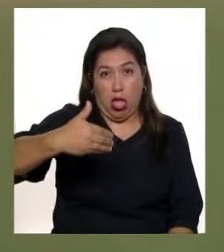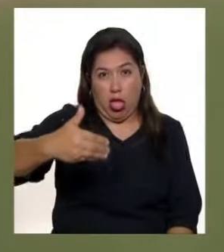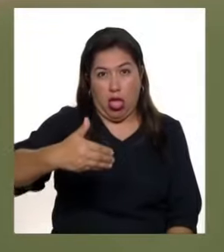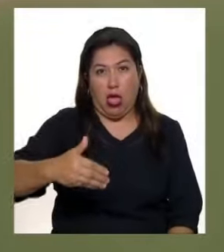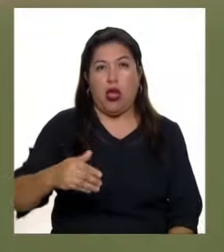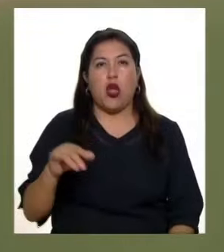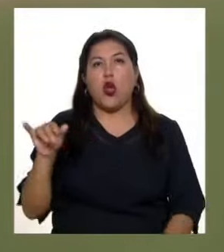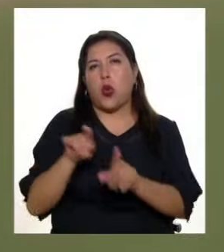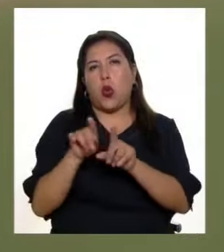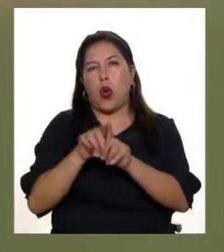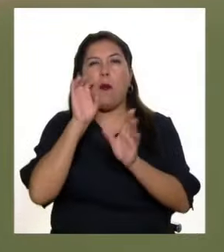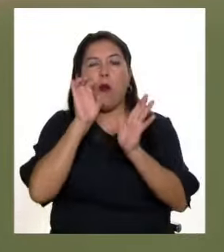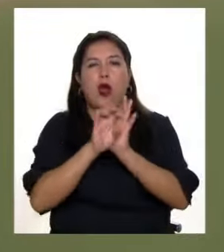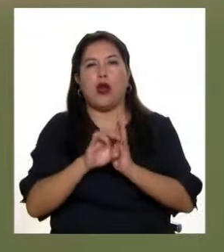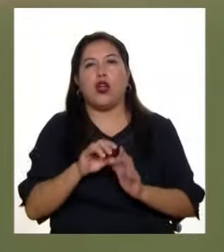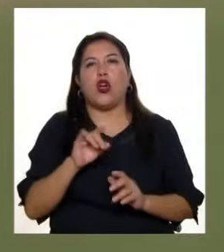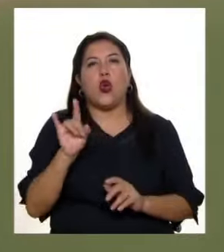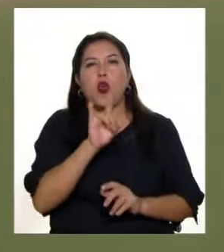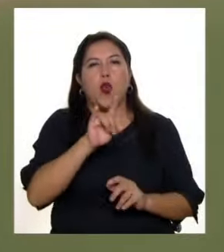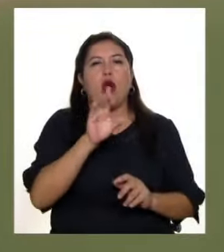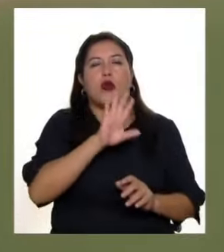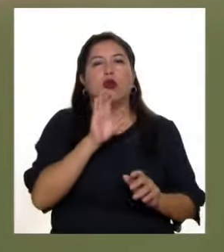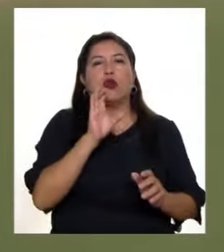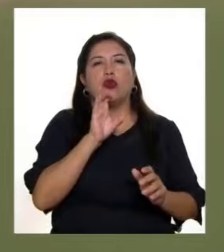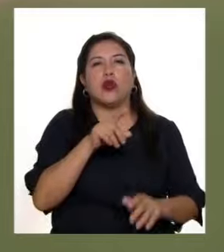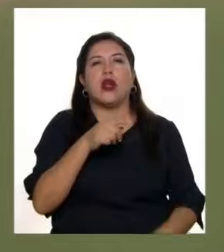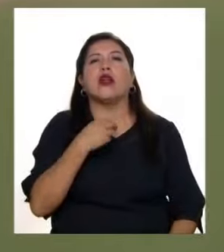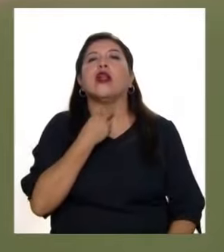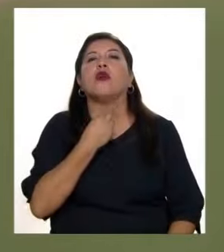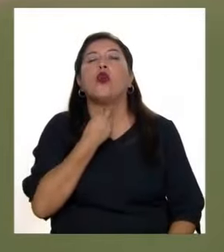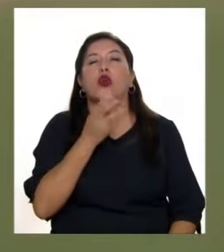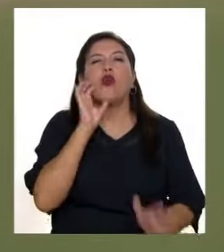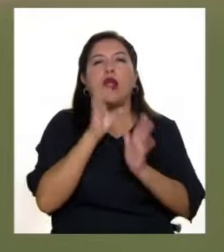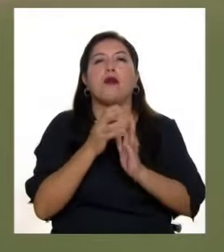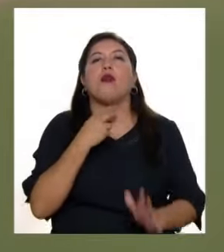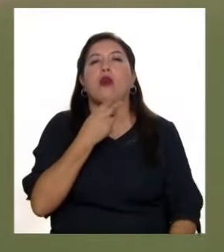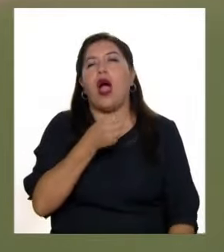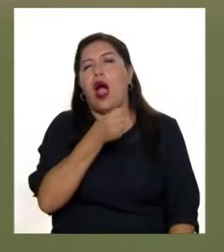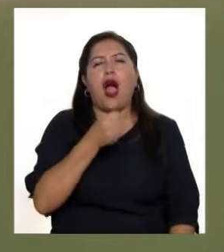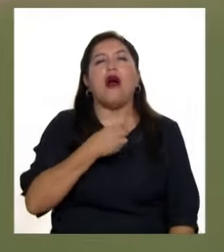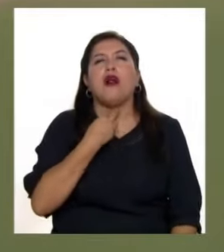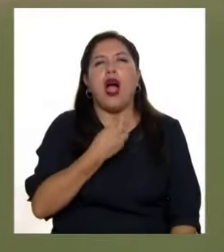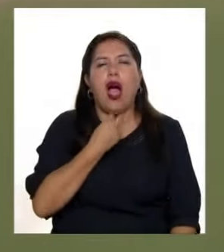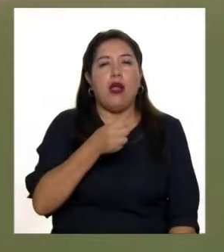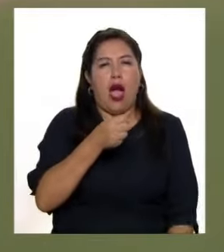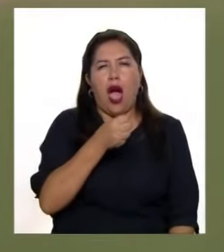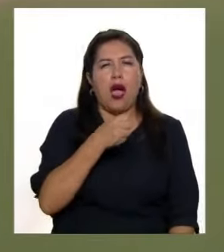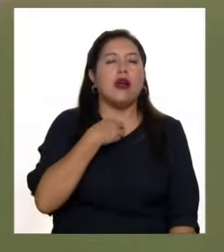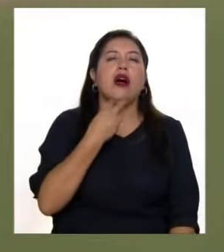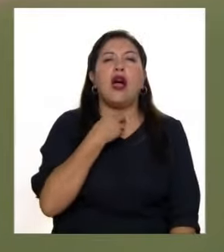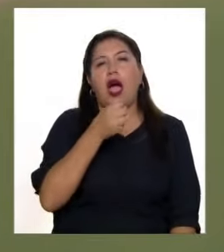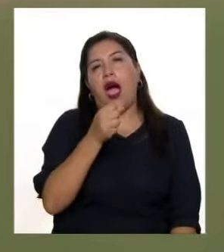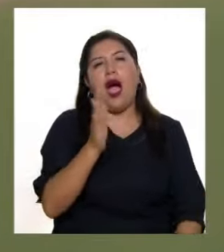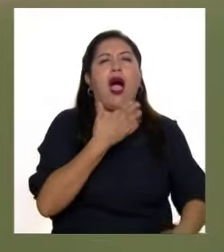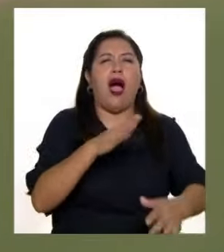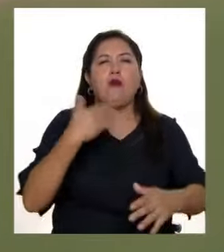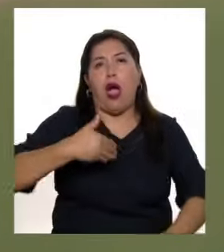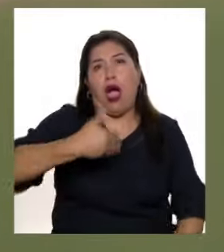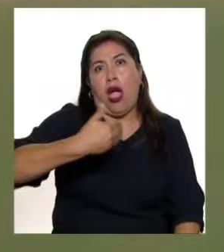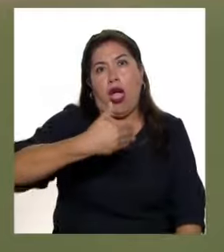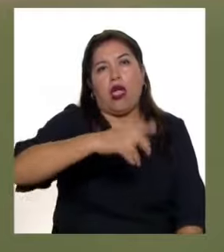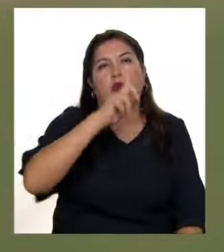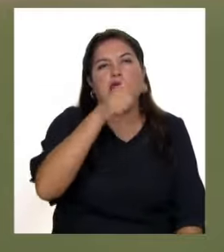cualquier órgano, ¿no? Si uno utiliza, por ejemplo, un cantante, utiliza mucho la garganta, en algún momento le va a venir una inflamación de garganta. Igualmente, cuando